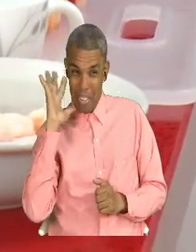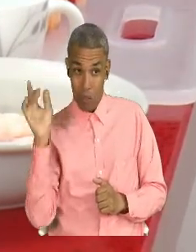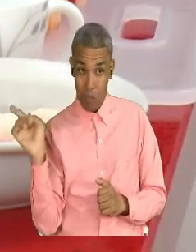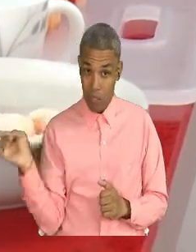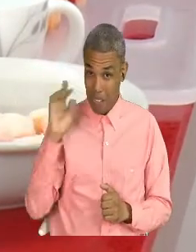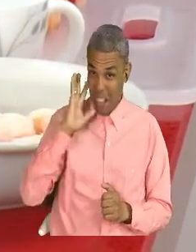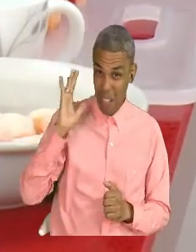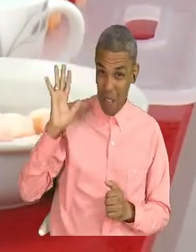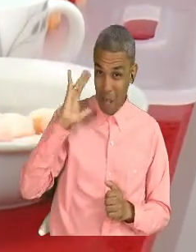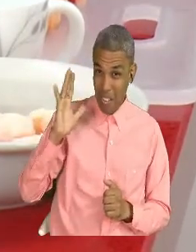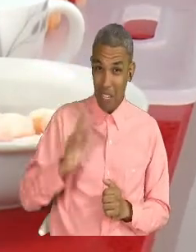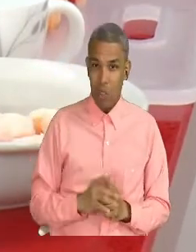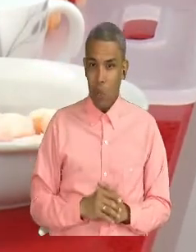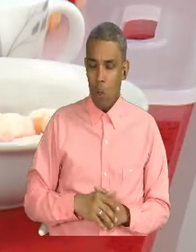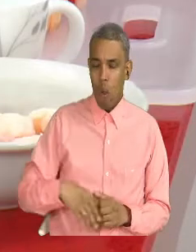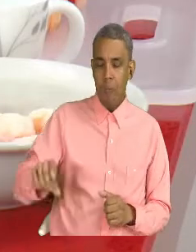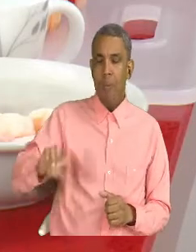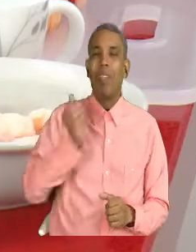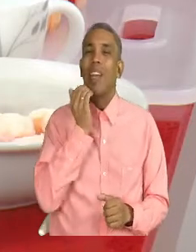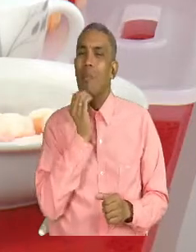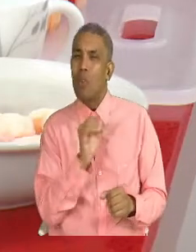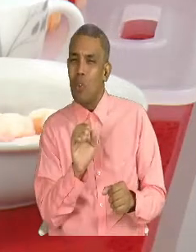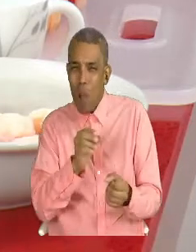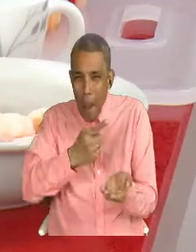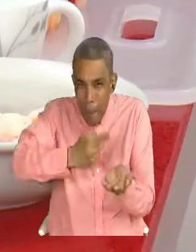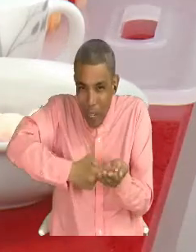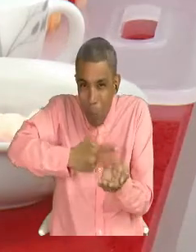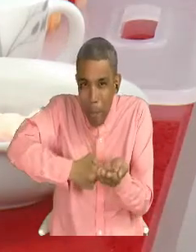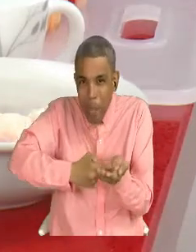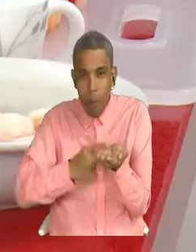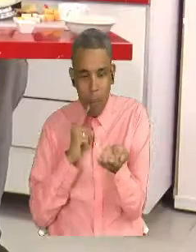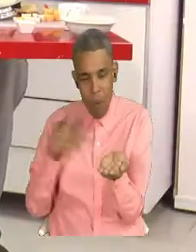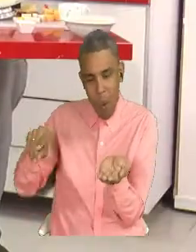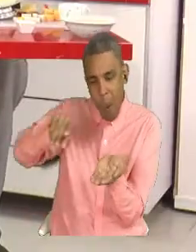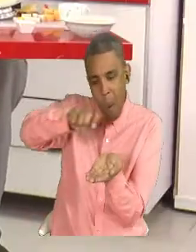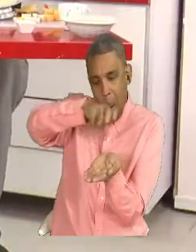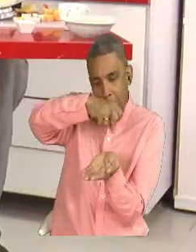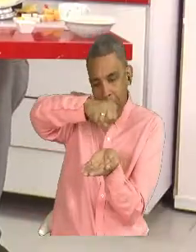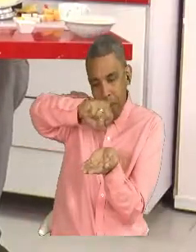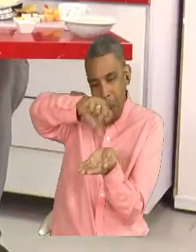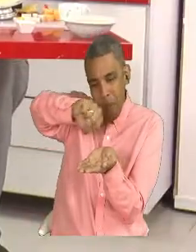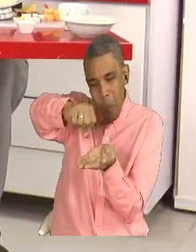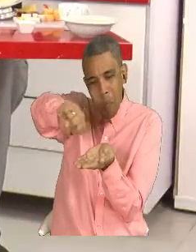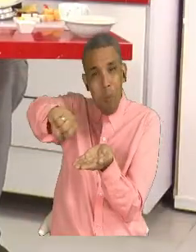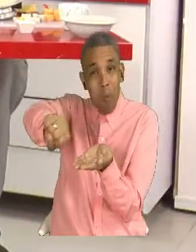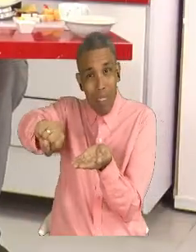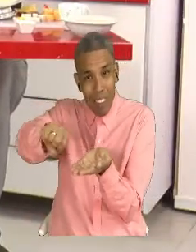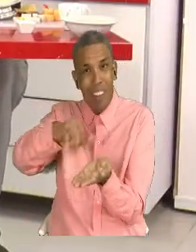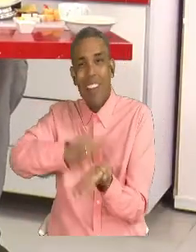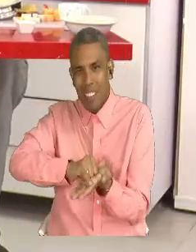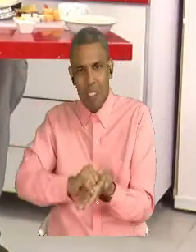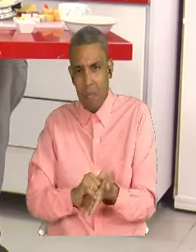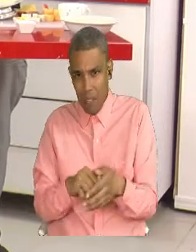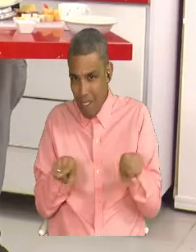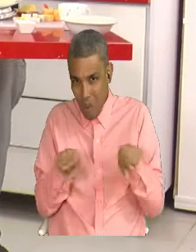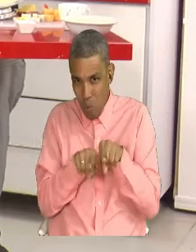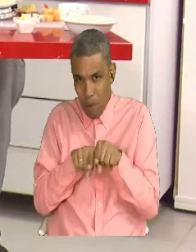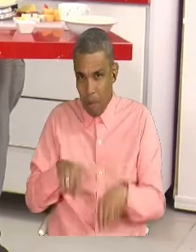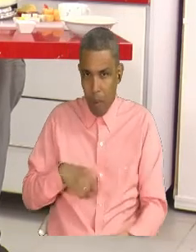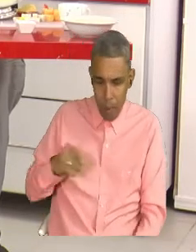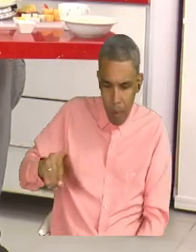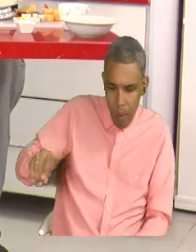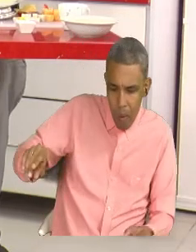La idea es que coja un colorcito agradable, amarillo, no tan fuerte, pero que no sea tampoco el